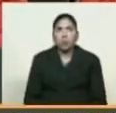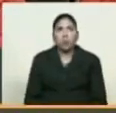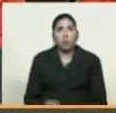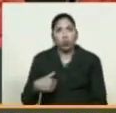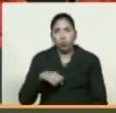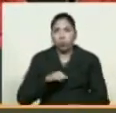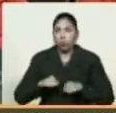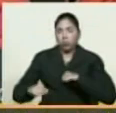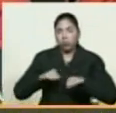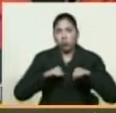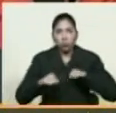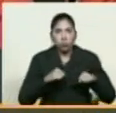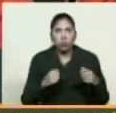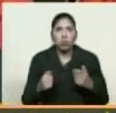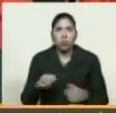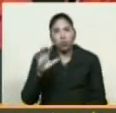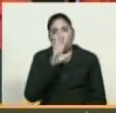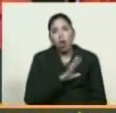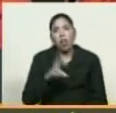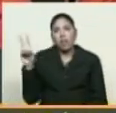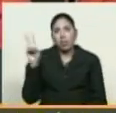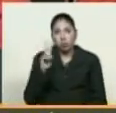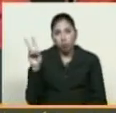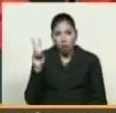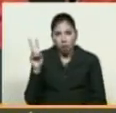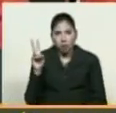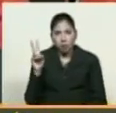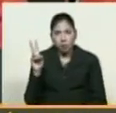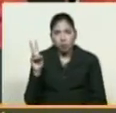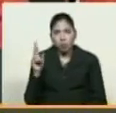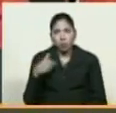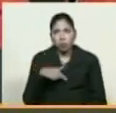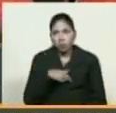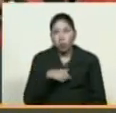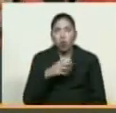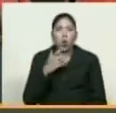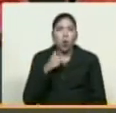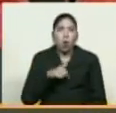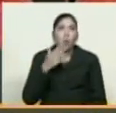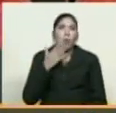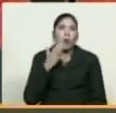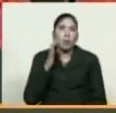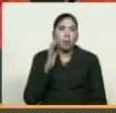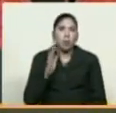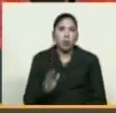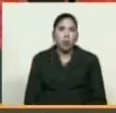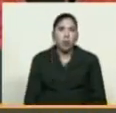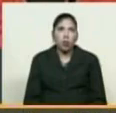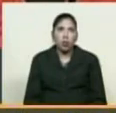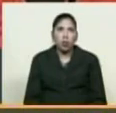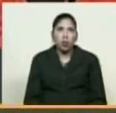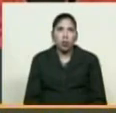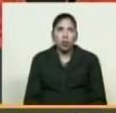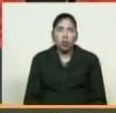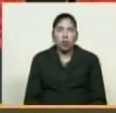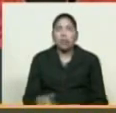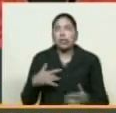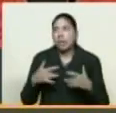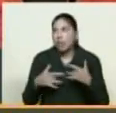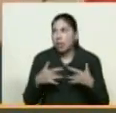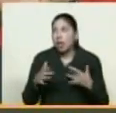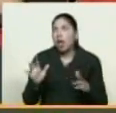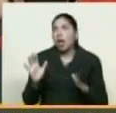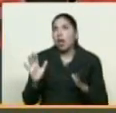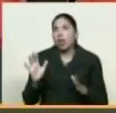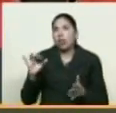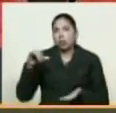moviéndose en toda Venezuela. Nosotros vamos hoy, por ejemplo, digo, y convocamos un acto en, por decir,